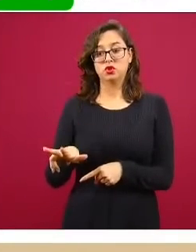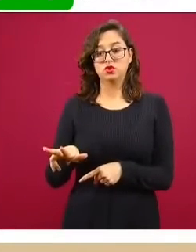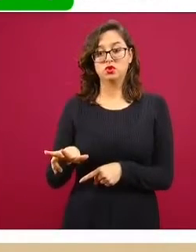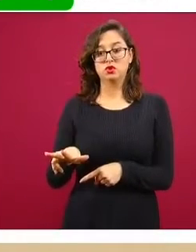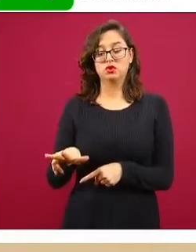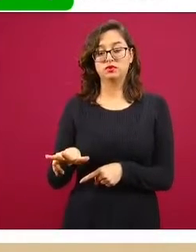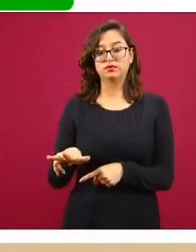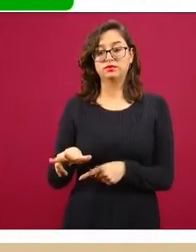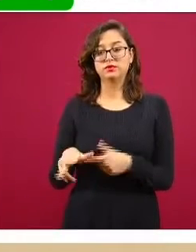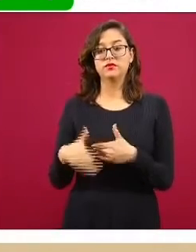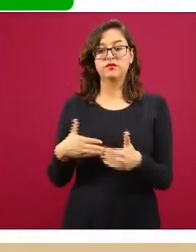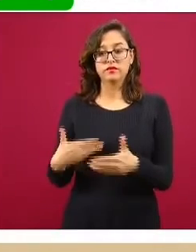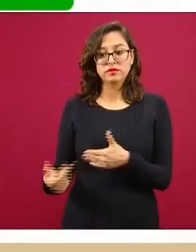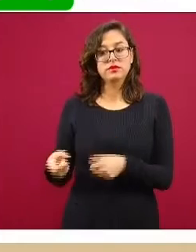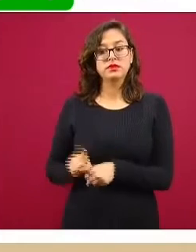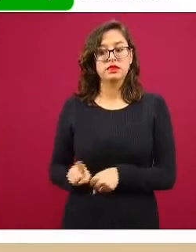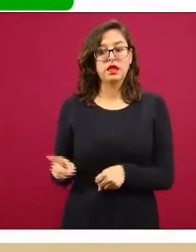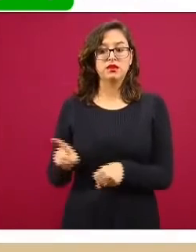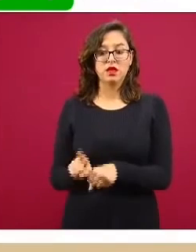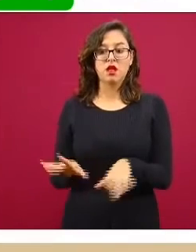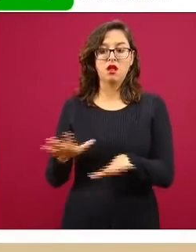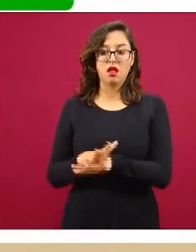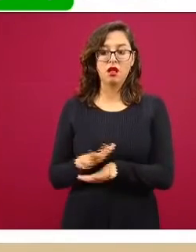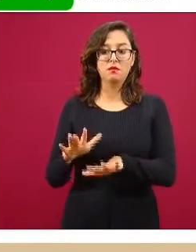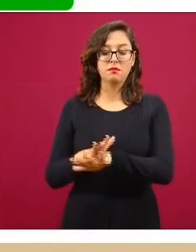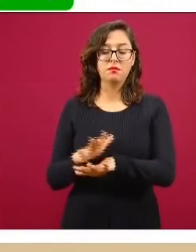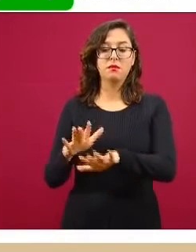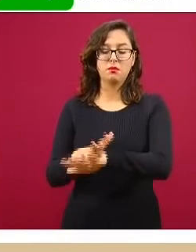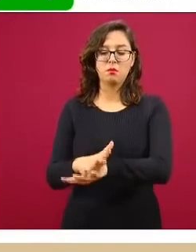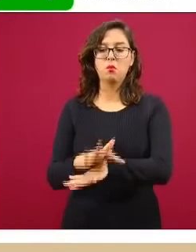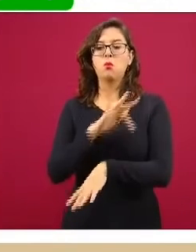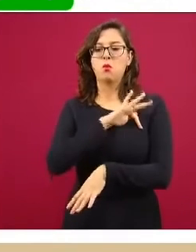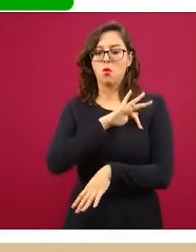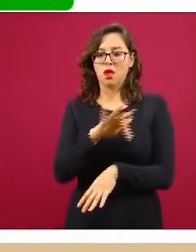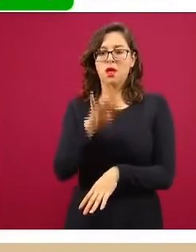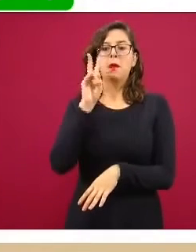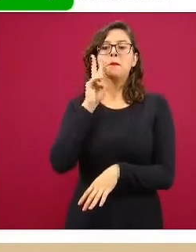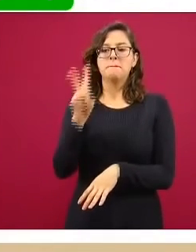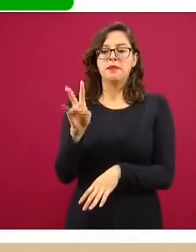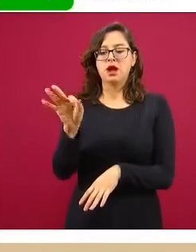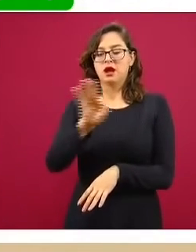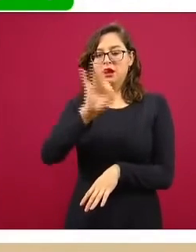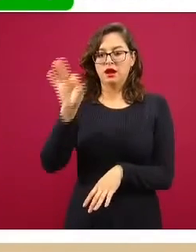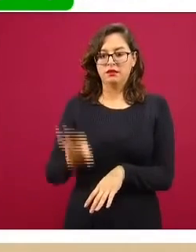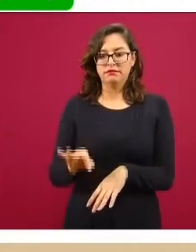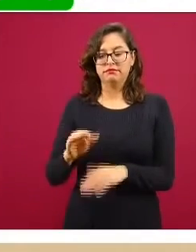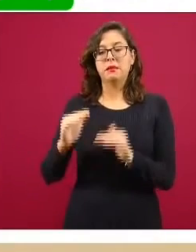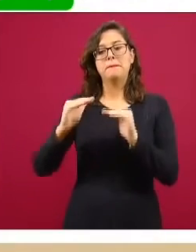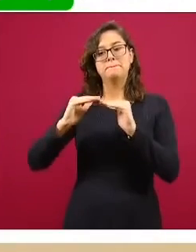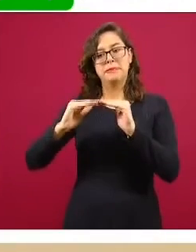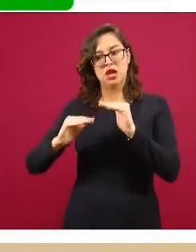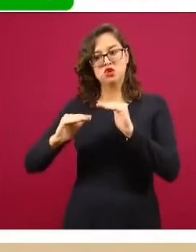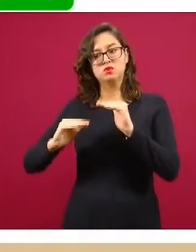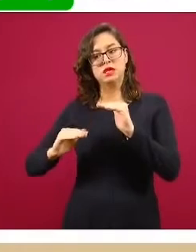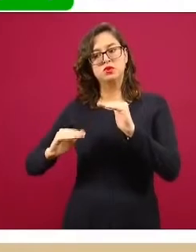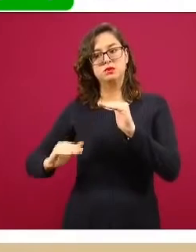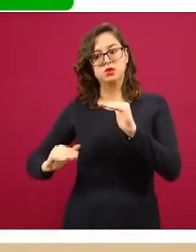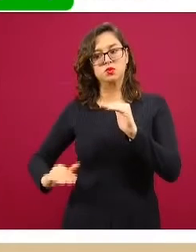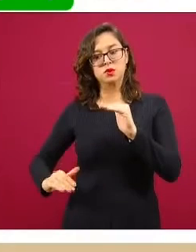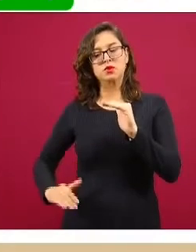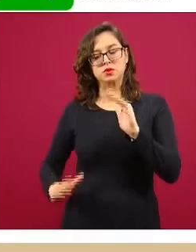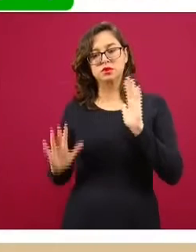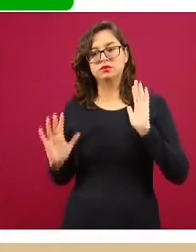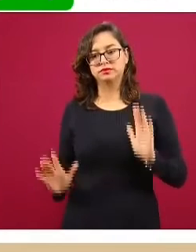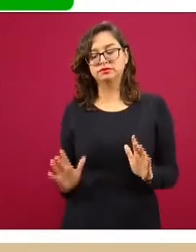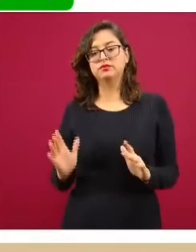estos son datos que se van actualizando día con día, pero seguimos viendo los porcentajes de cambio en disminución, tanto